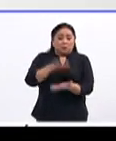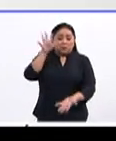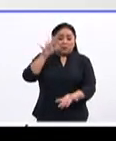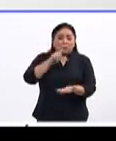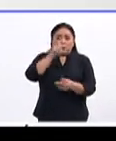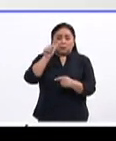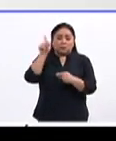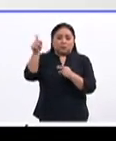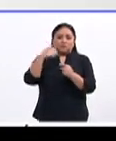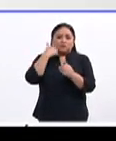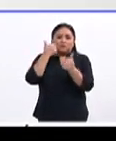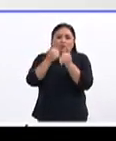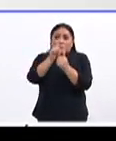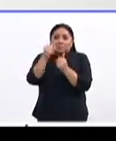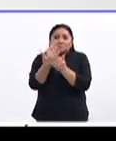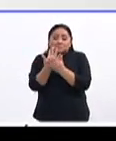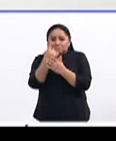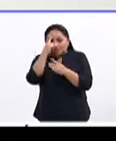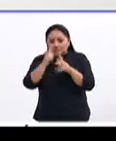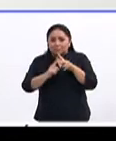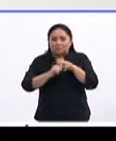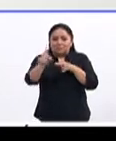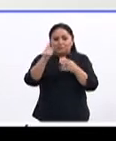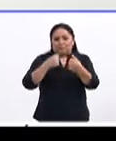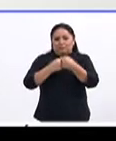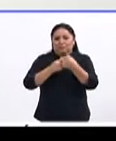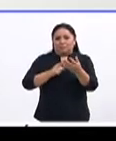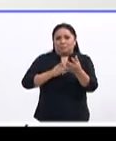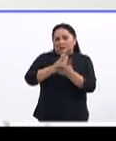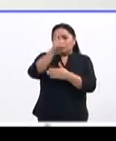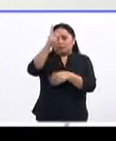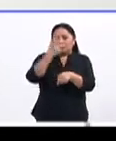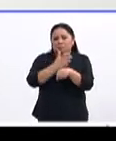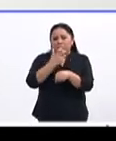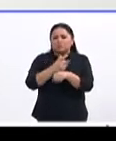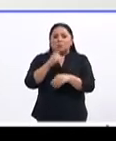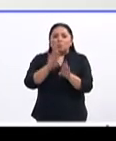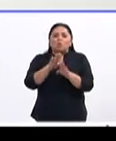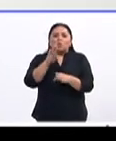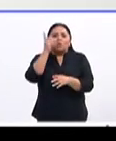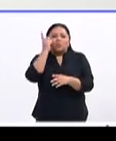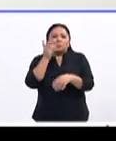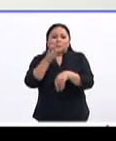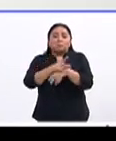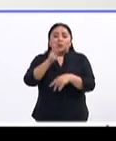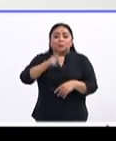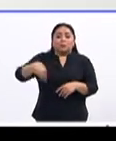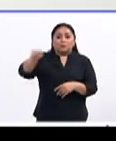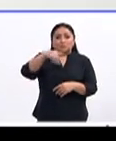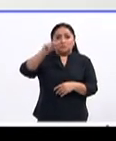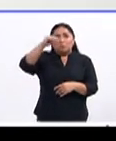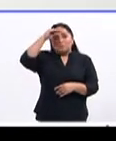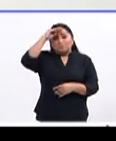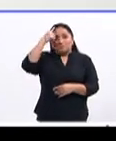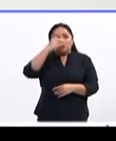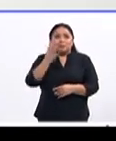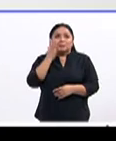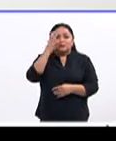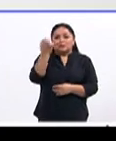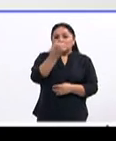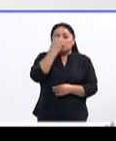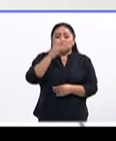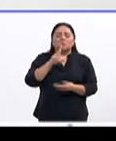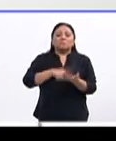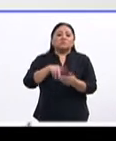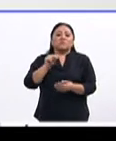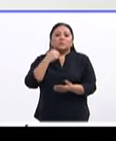van a pasar la frontera para pedir asilo. Entonces no están pensando actualmente en la escuela. Sin